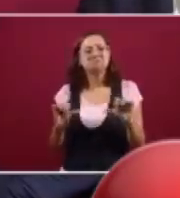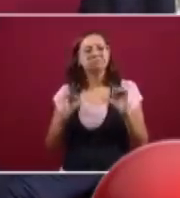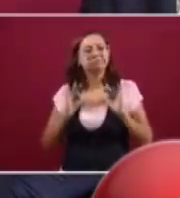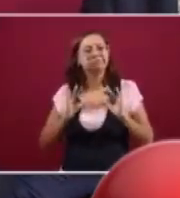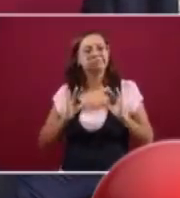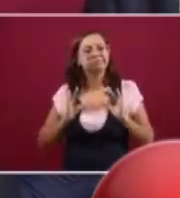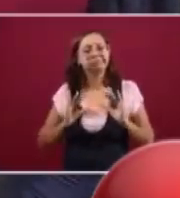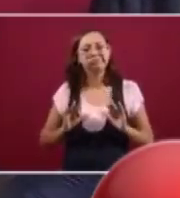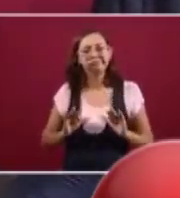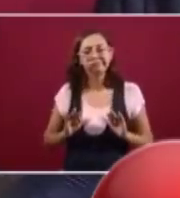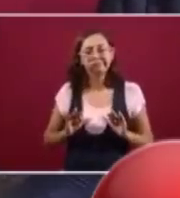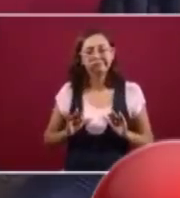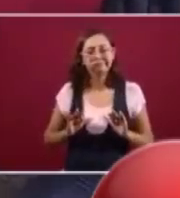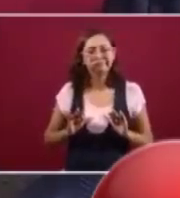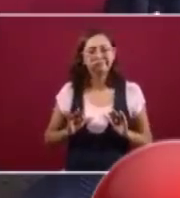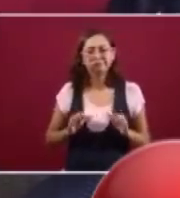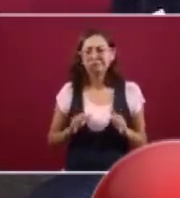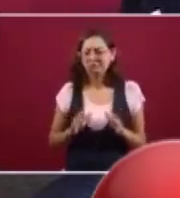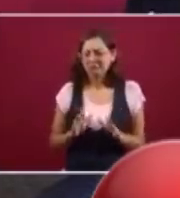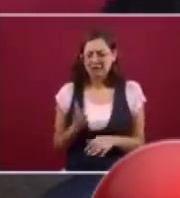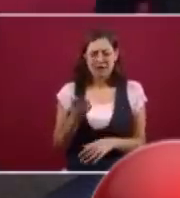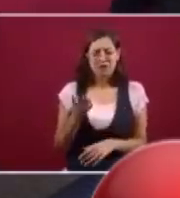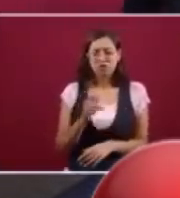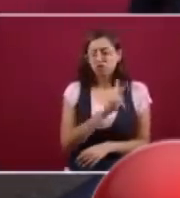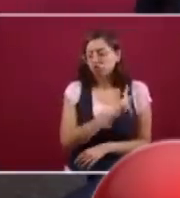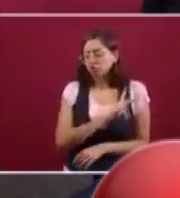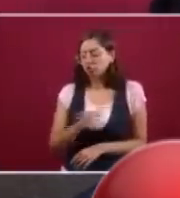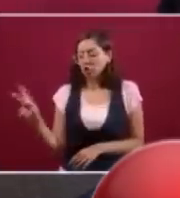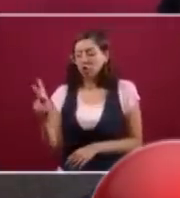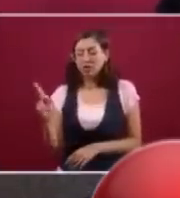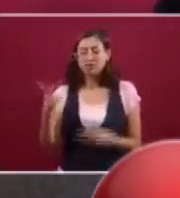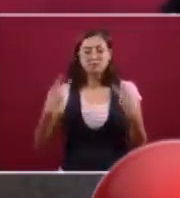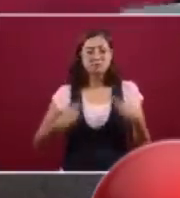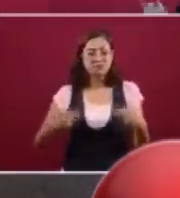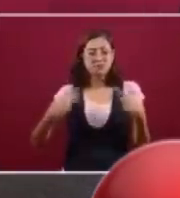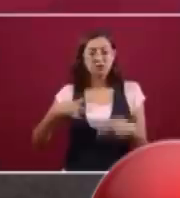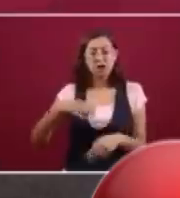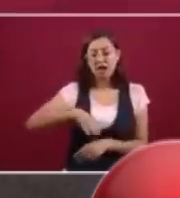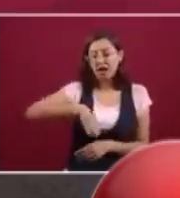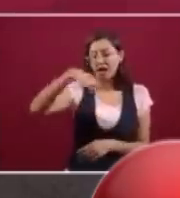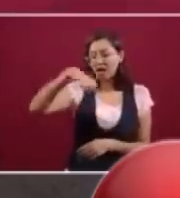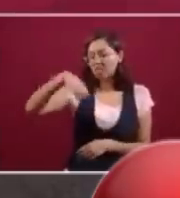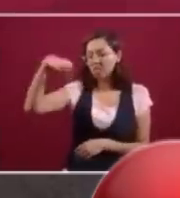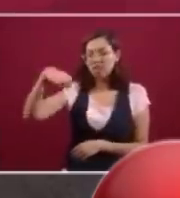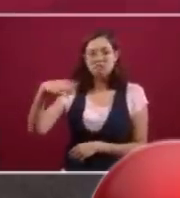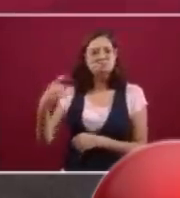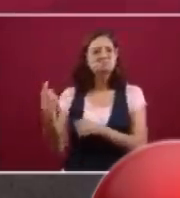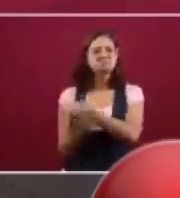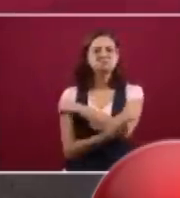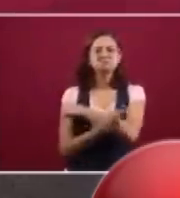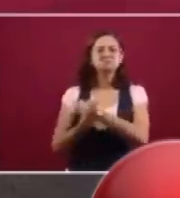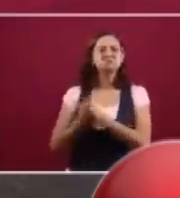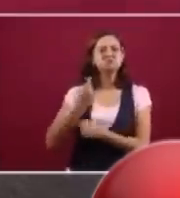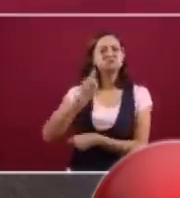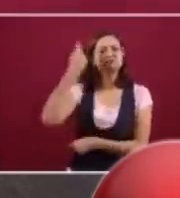porque al llegar a una determinada edad ya se cuenta con una pensión